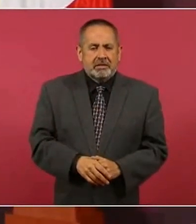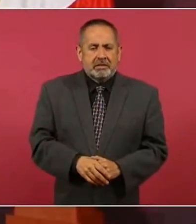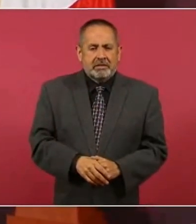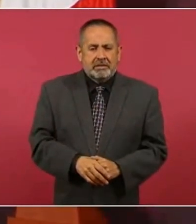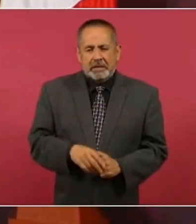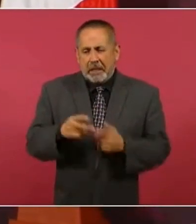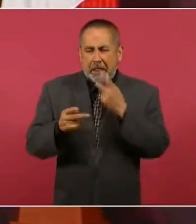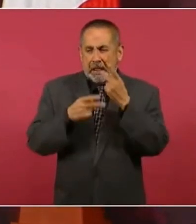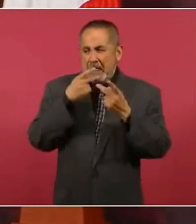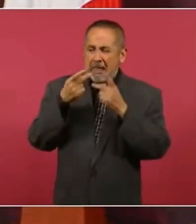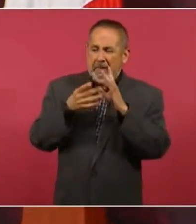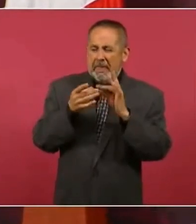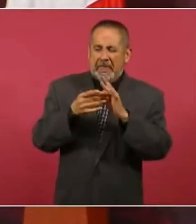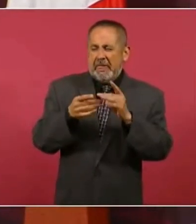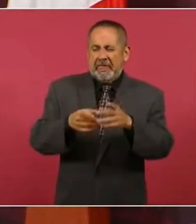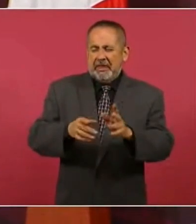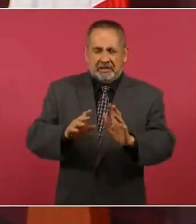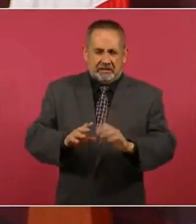Y así, ¿no?